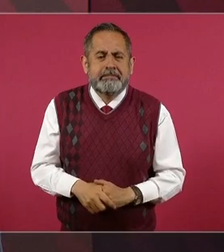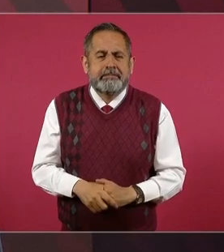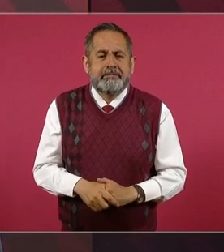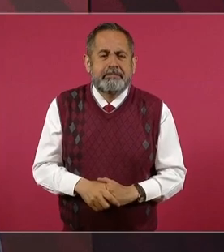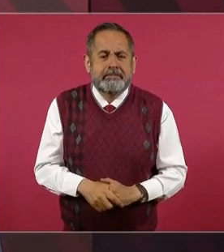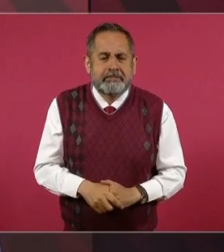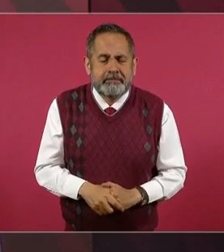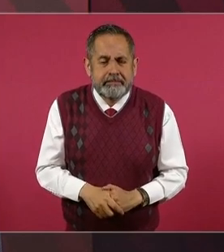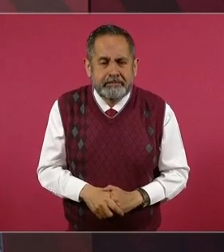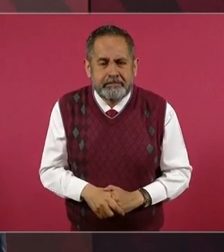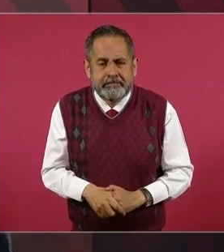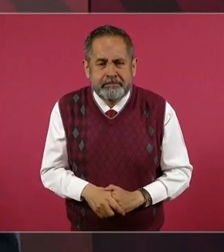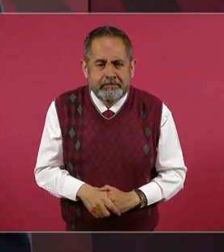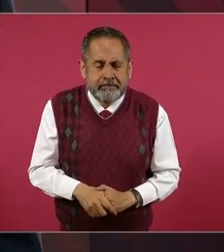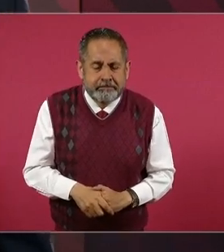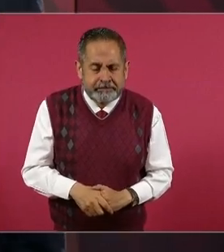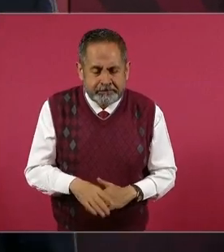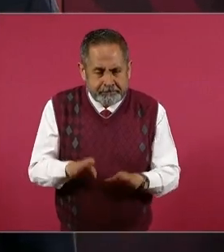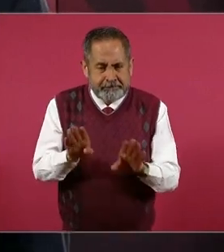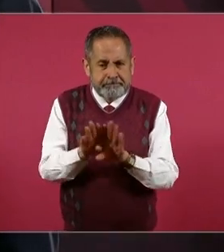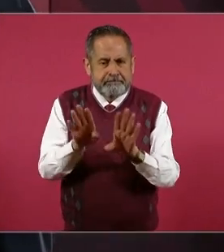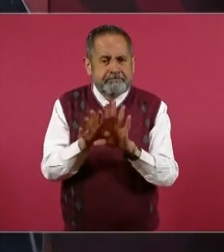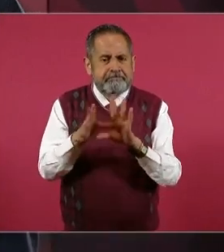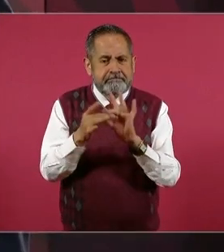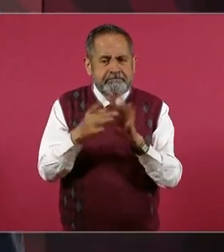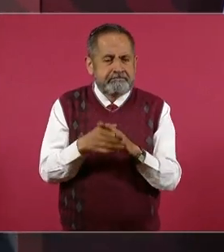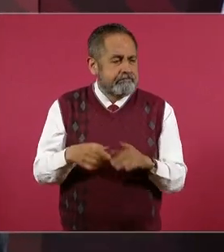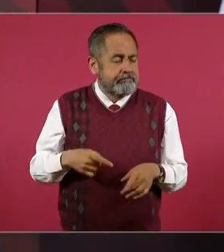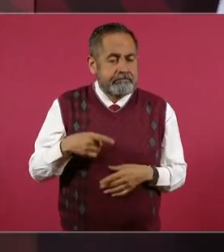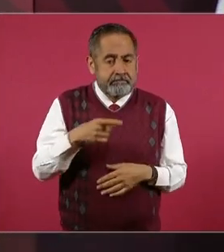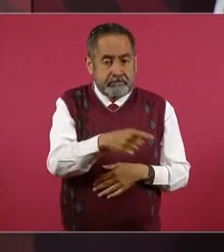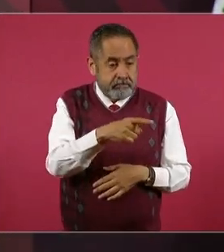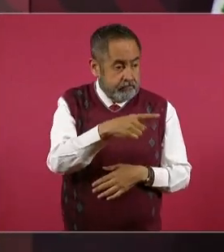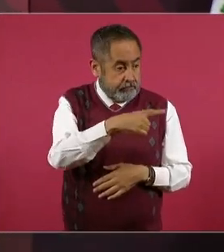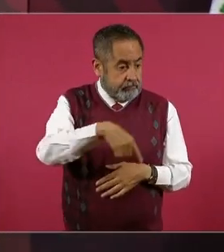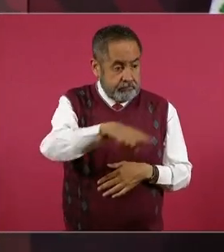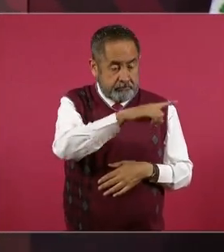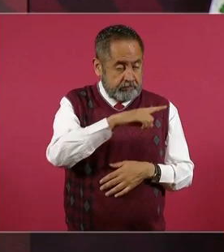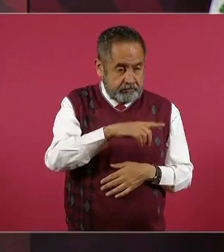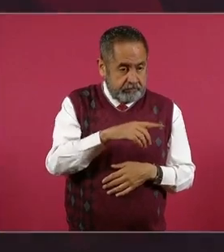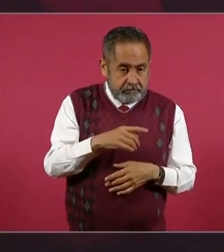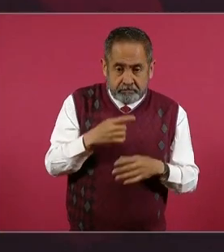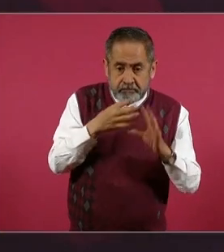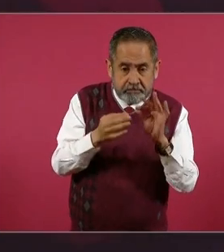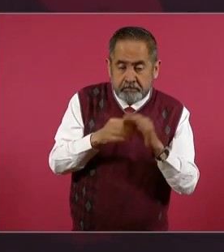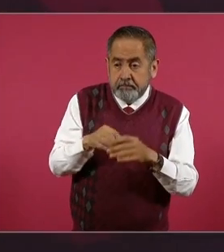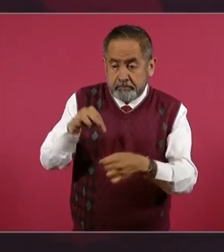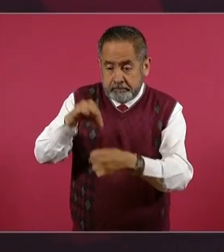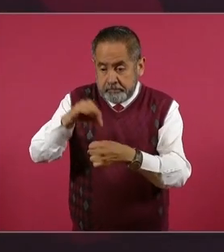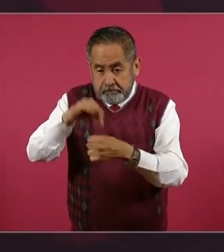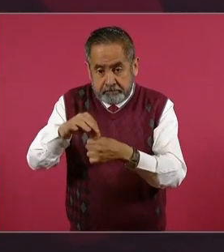de cómo todavía no se había calificado la elección